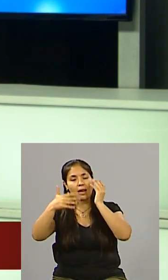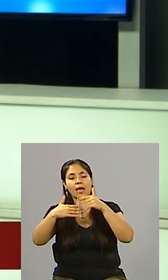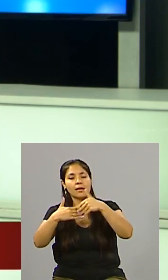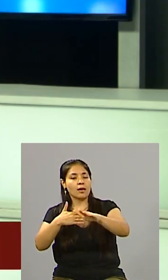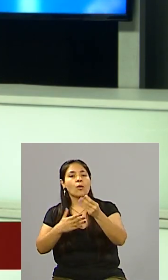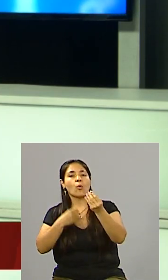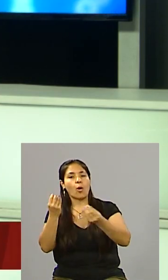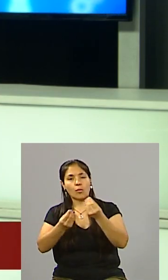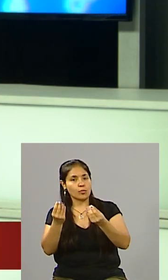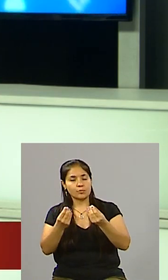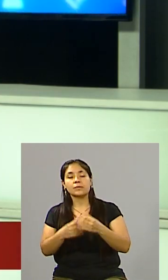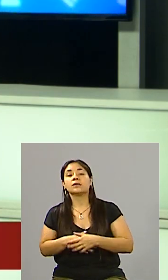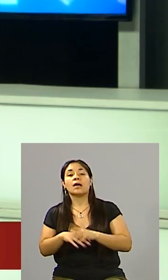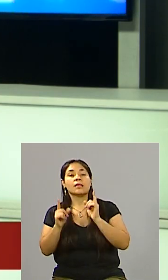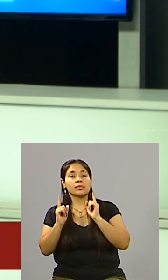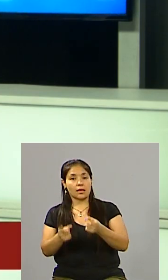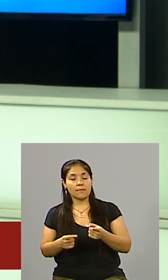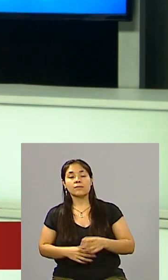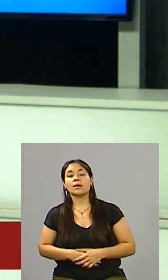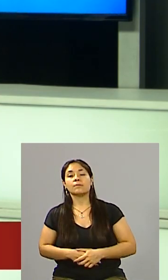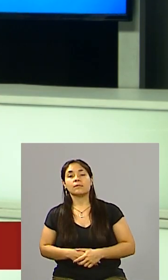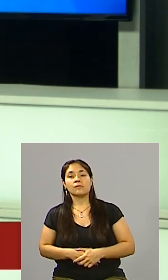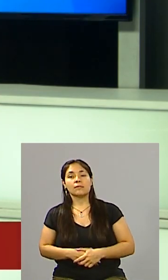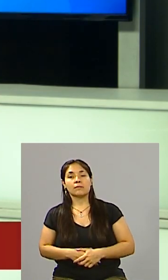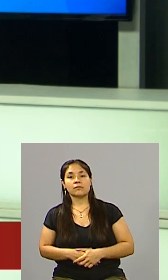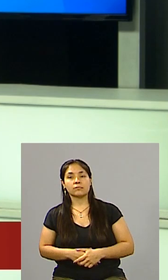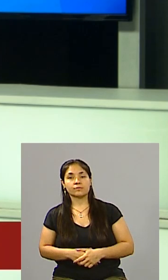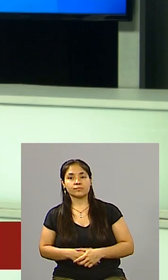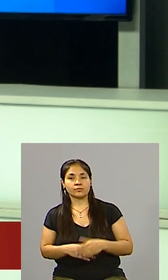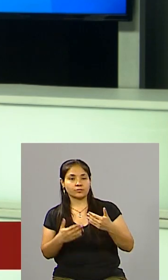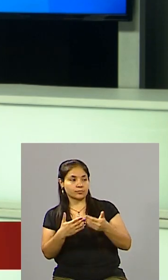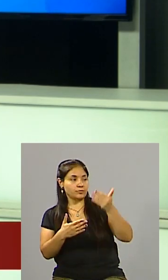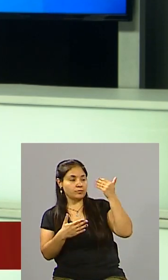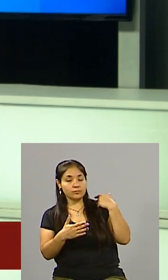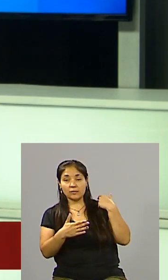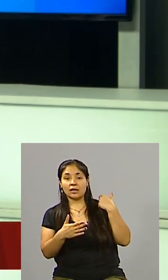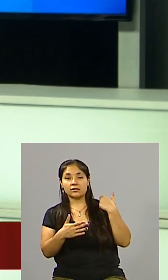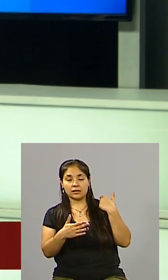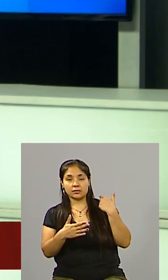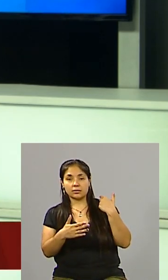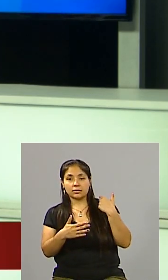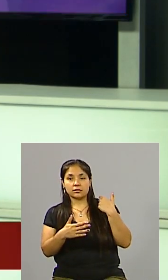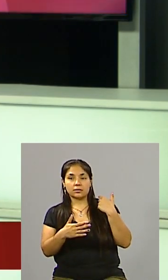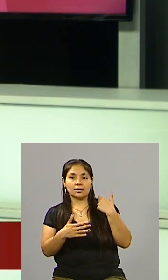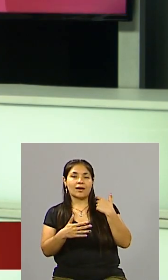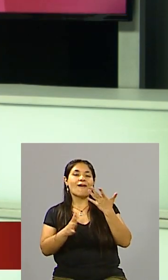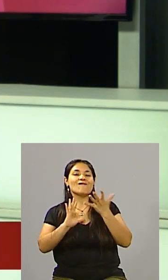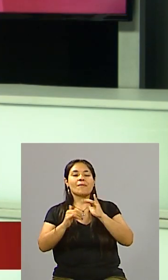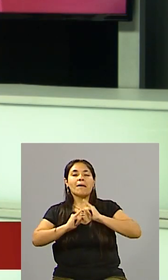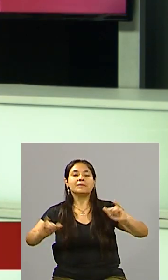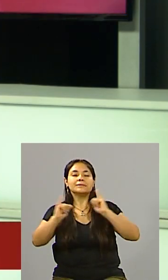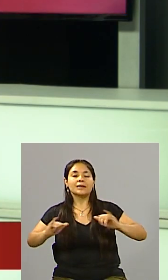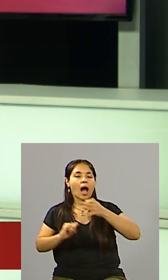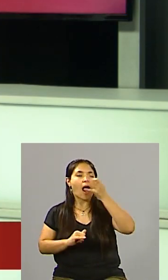viene más adelante. Sobre todo porque además también sobre la marcha. Antes estuvo moderando su discurso, ¿no? Y